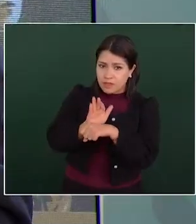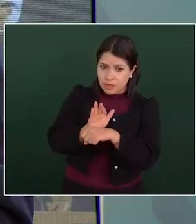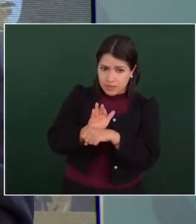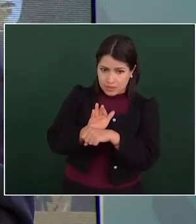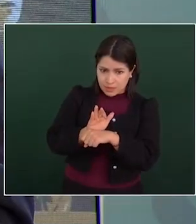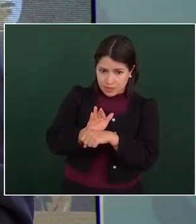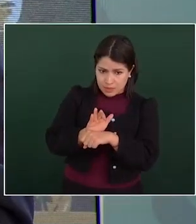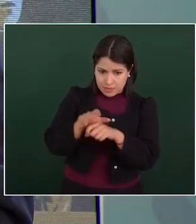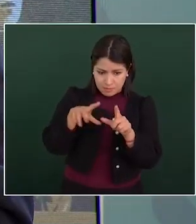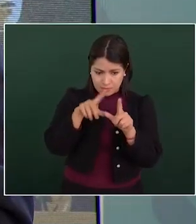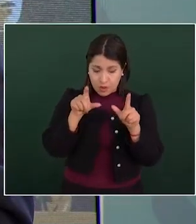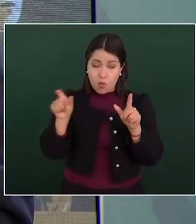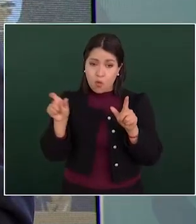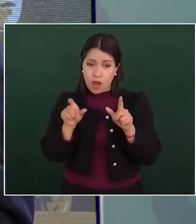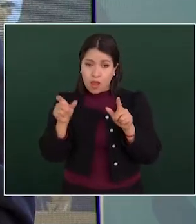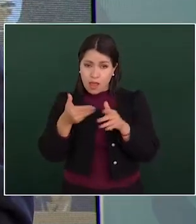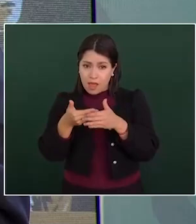salinato.